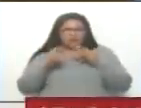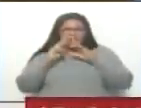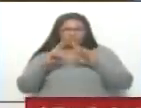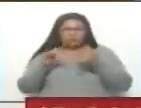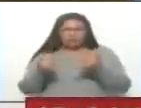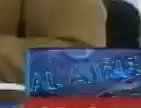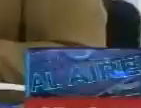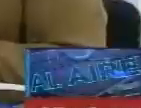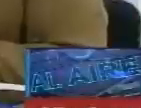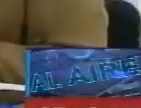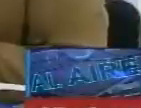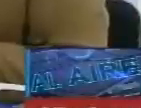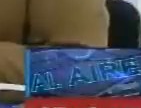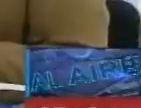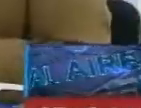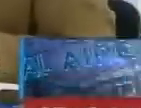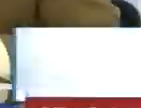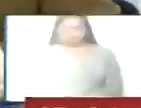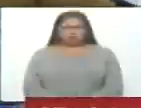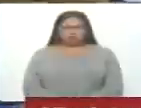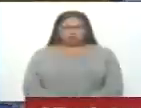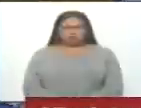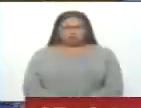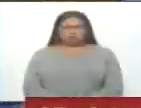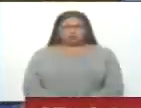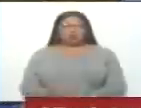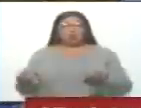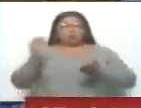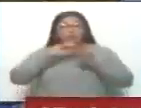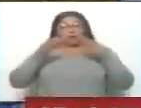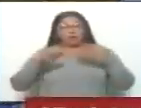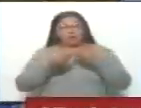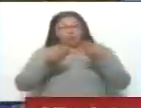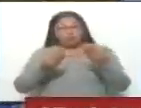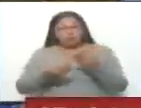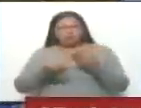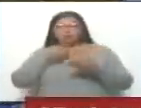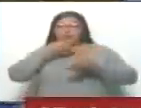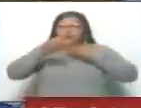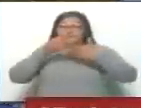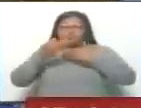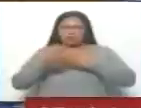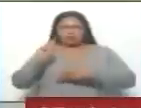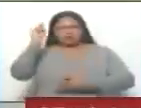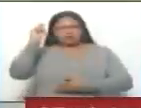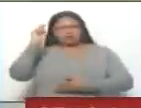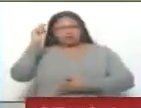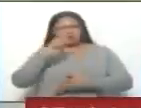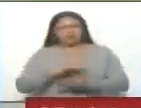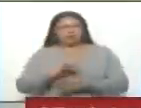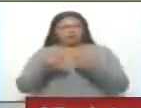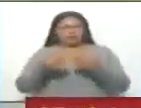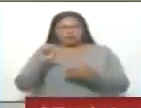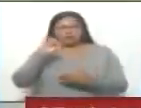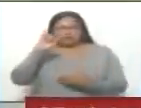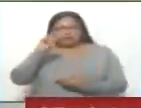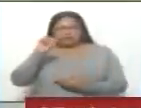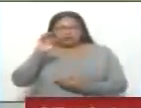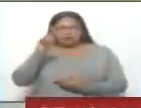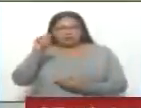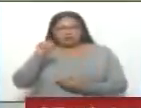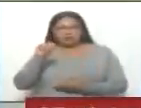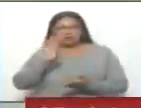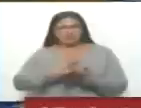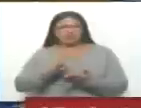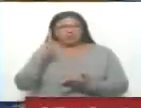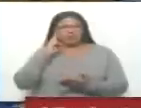diputado luego de la pausa. 7 de la mañana, 48 minutos, de vuelta con ustedes, conversando con el diputado Orlando Pérez, quien es presidente de la CINEFUNI y también vicepresidente de la Central Bolivariana